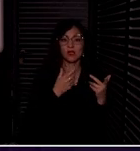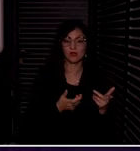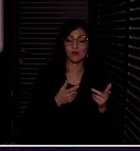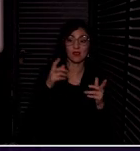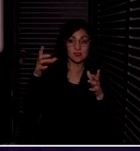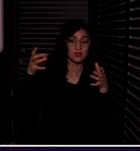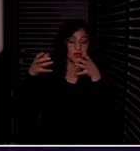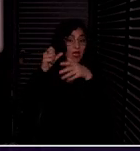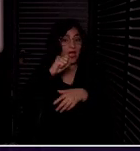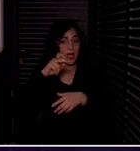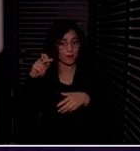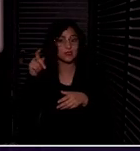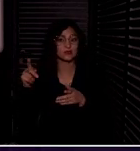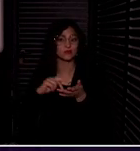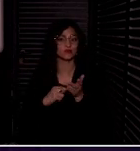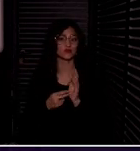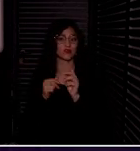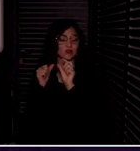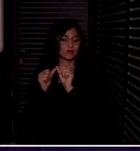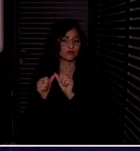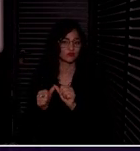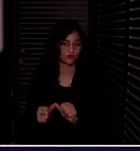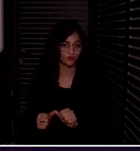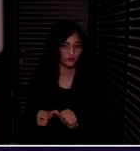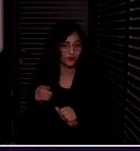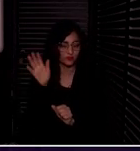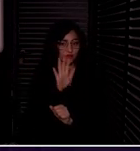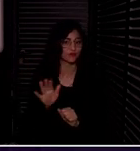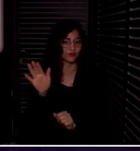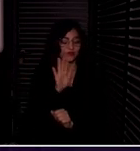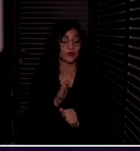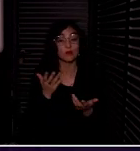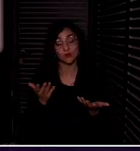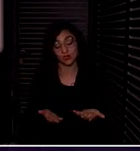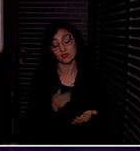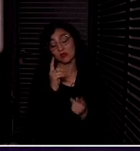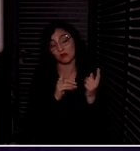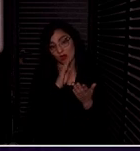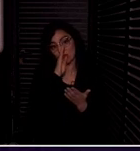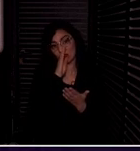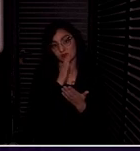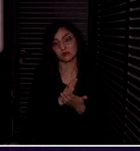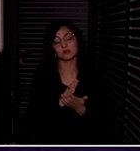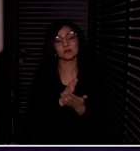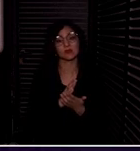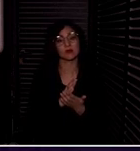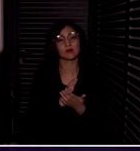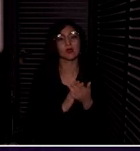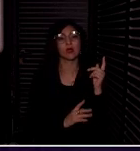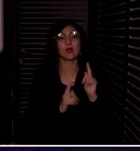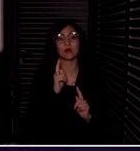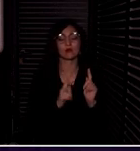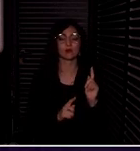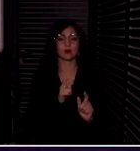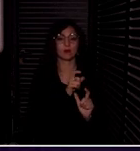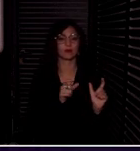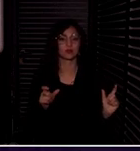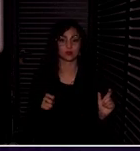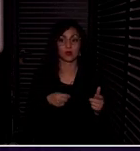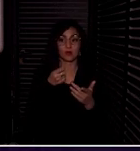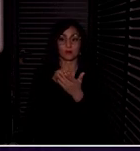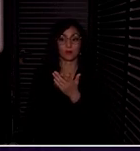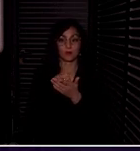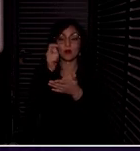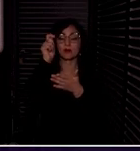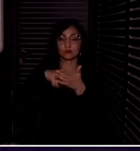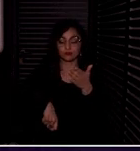grandes plataformas tienen dificultades de mantener y por eso han tomado decisiones que algunos de los suscriptores pues le